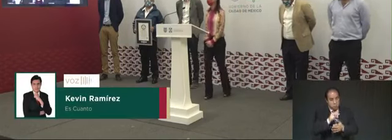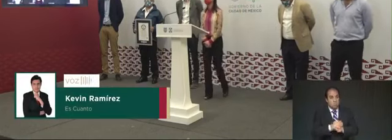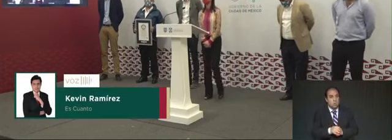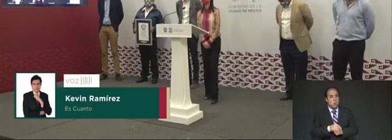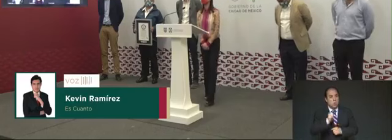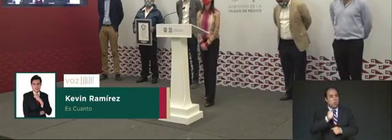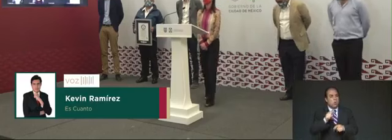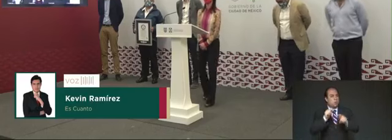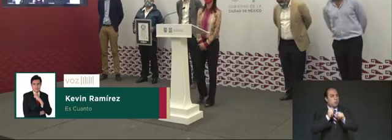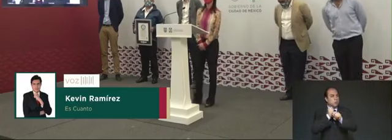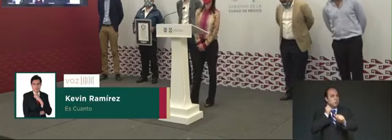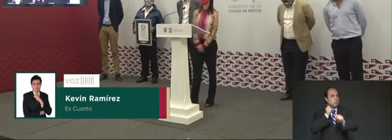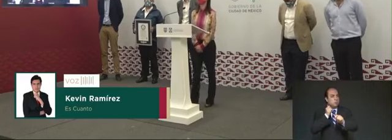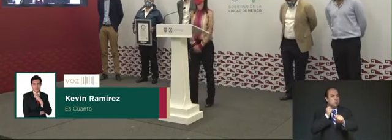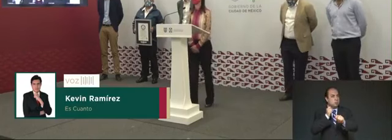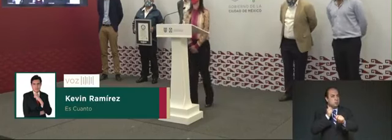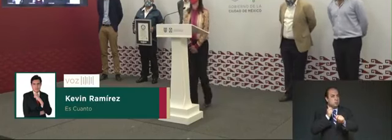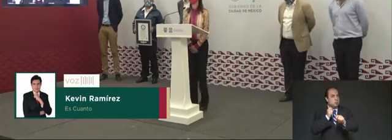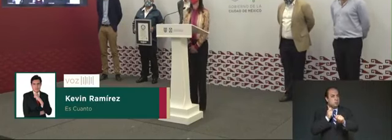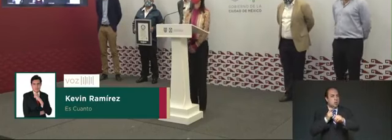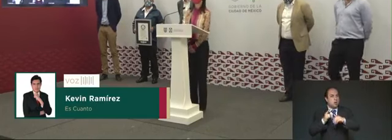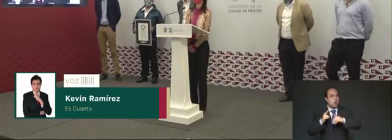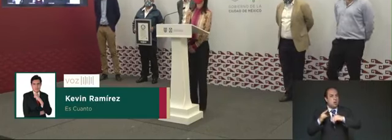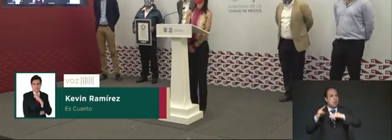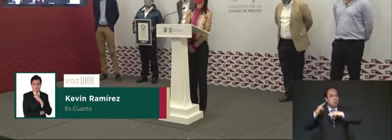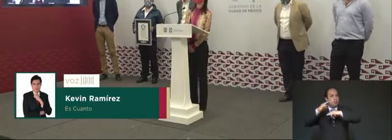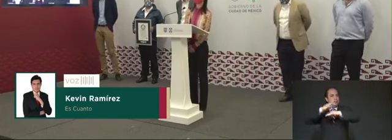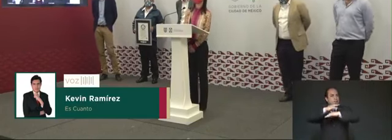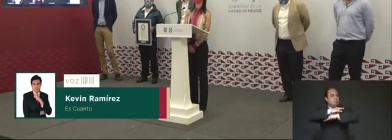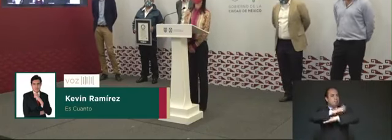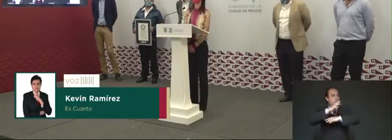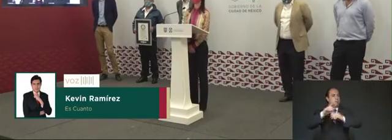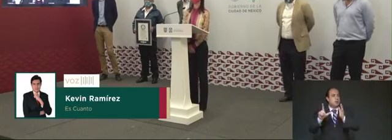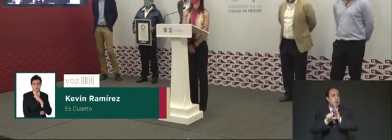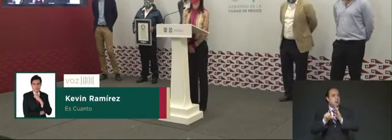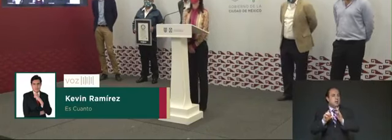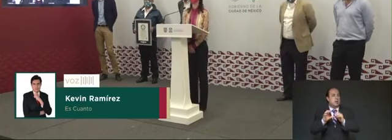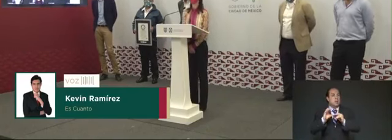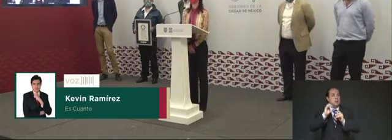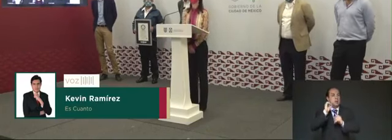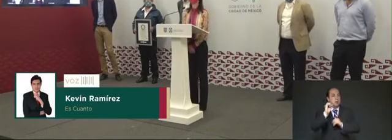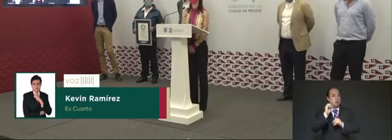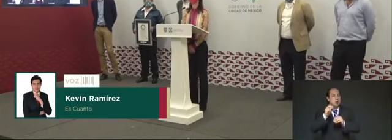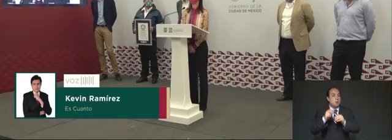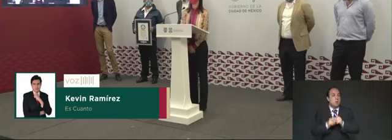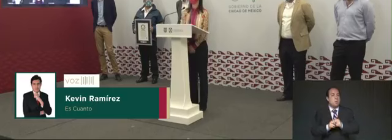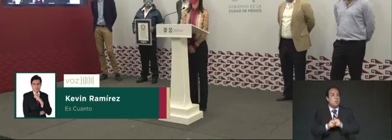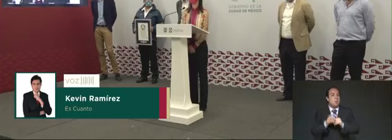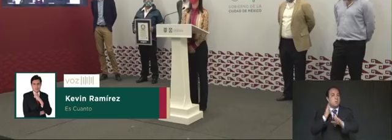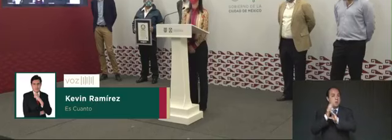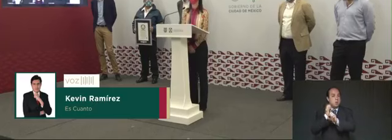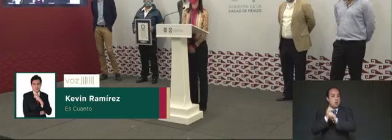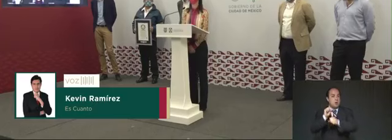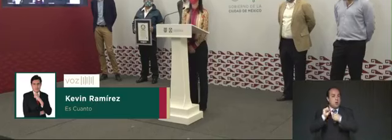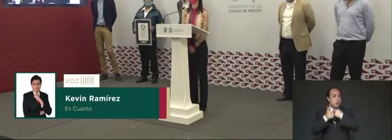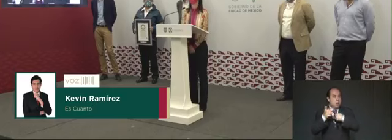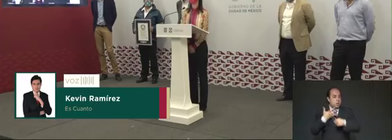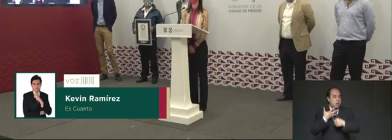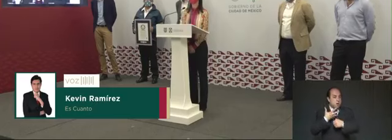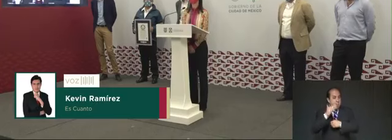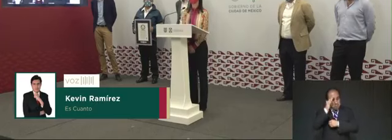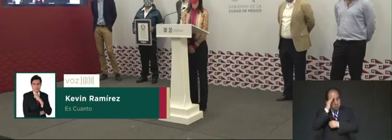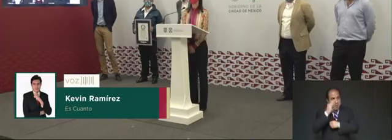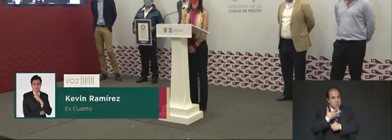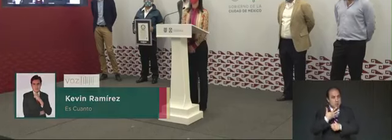futuros transportes, el proyecto elevado, la línea cero del Metrobús, algo que tengan contemplado próximamente para seguir buscando más reconocimientos,